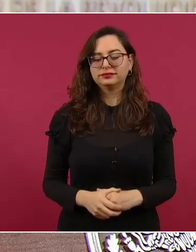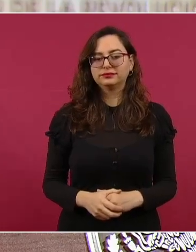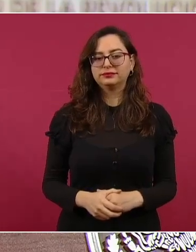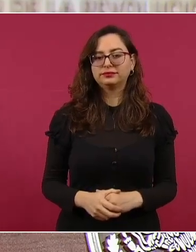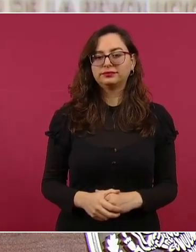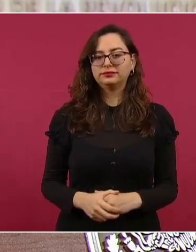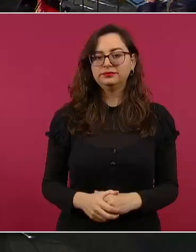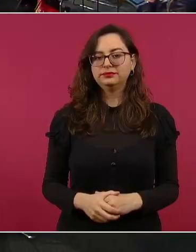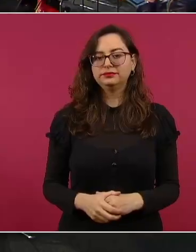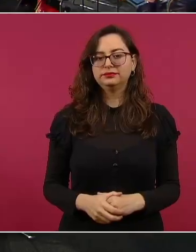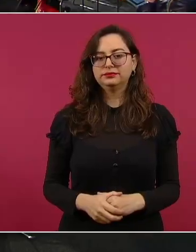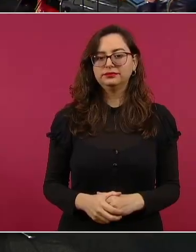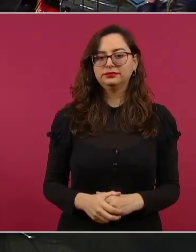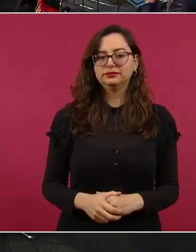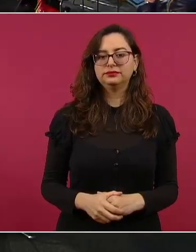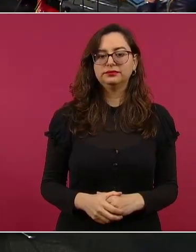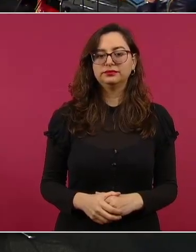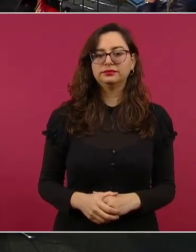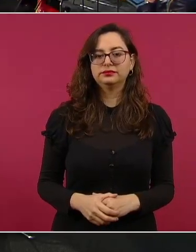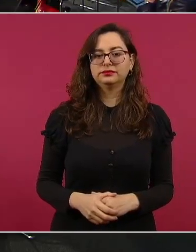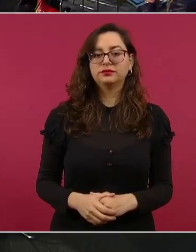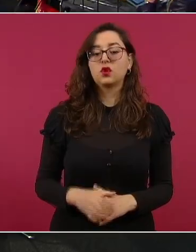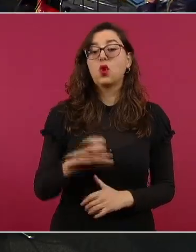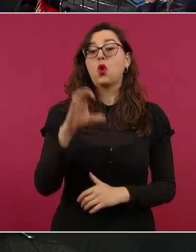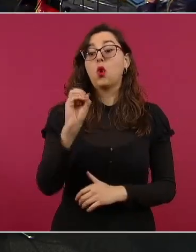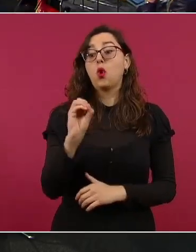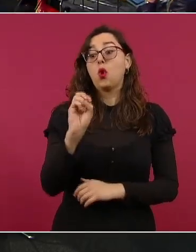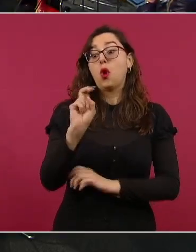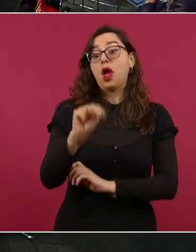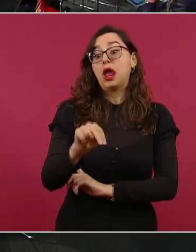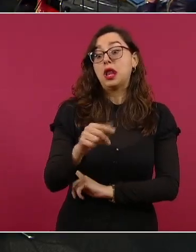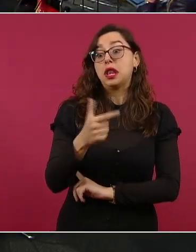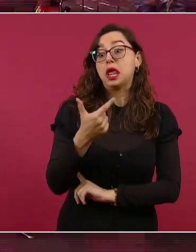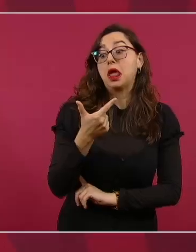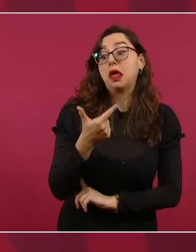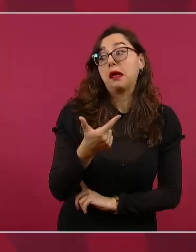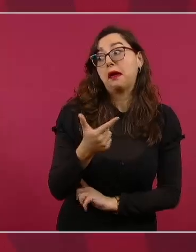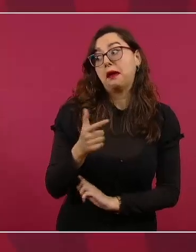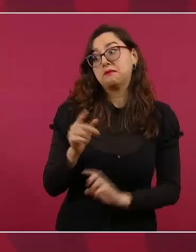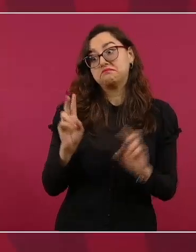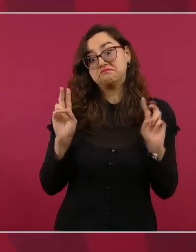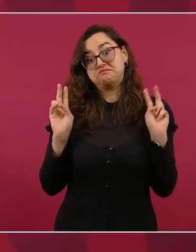las organizaciones supuestamente no gubernamentales.